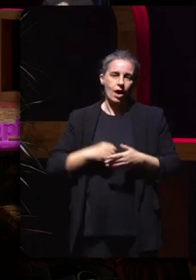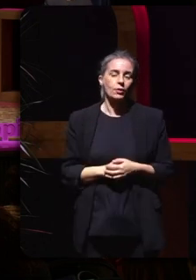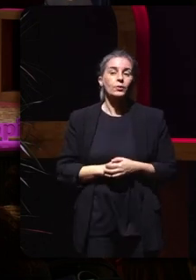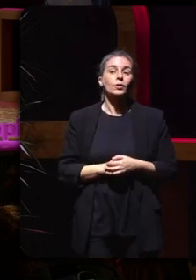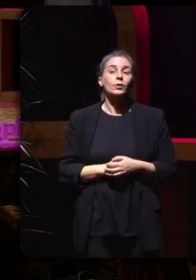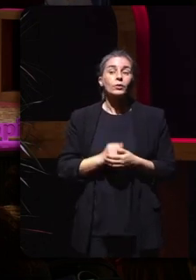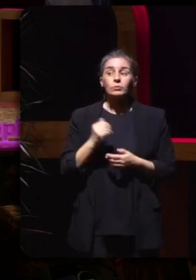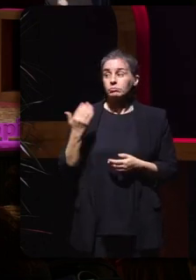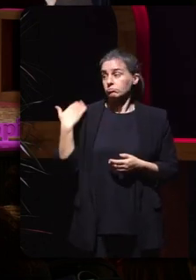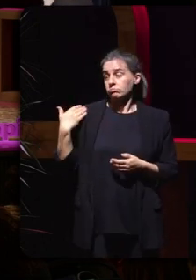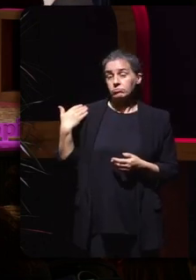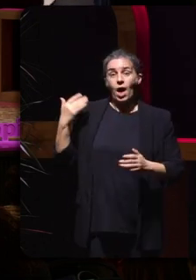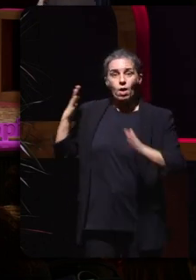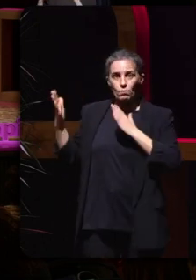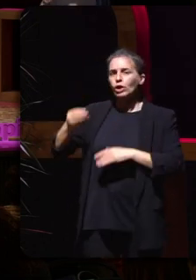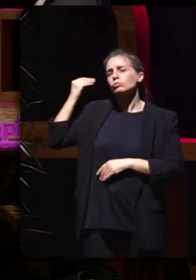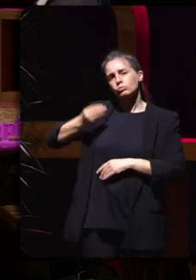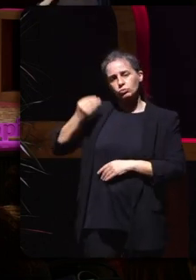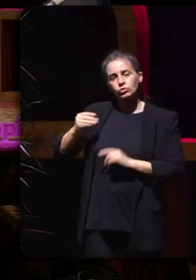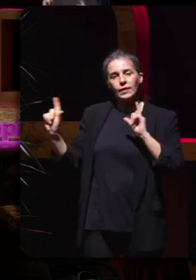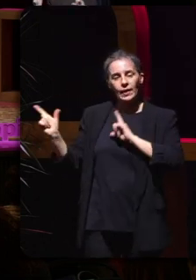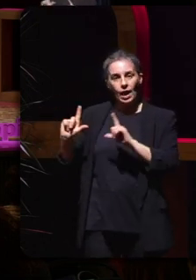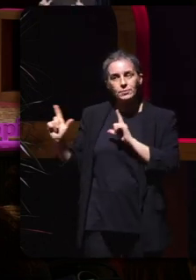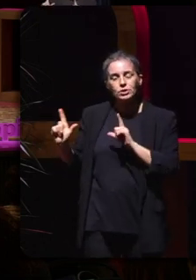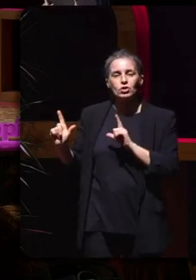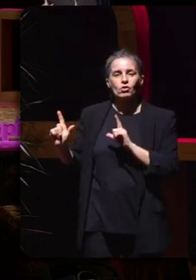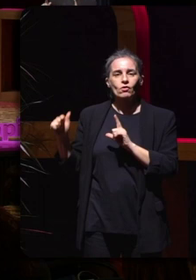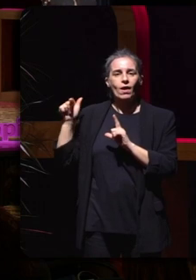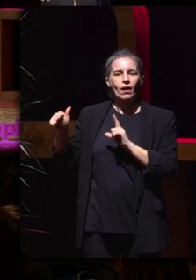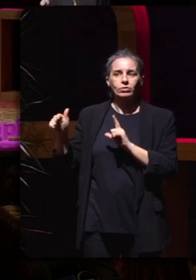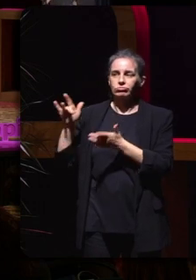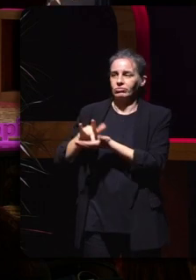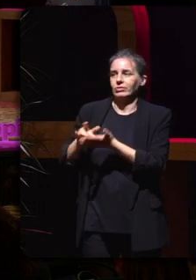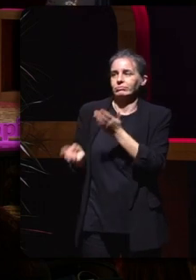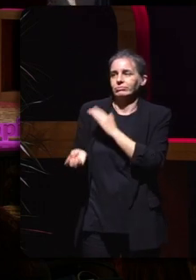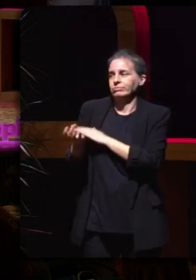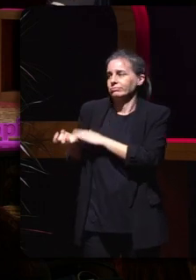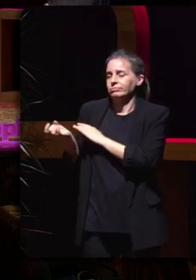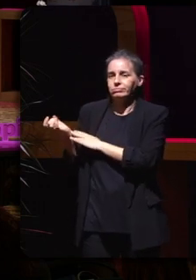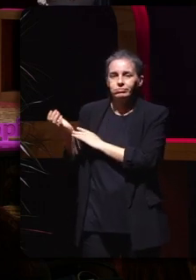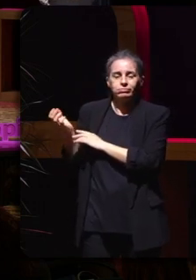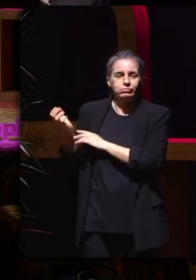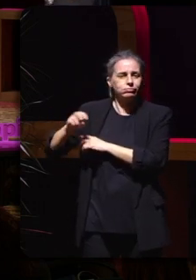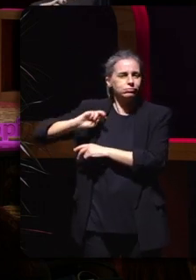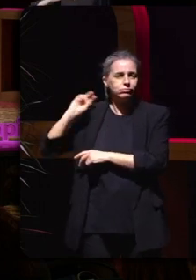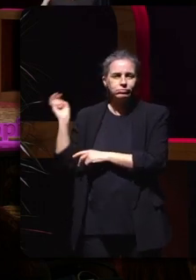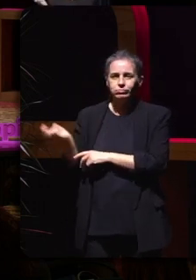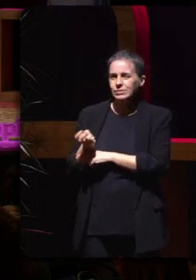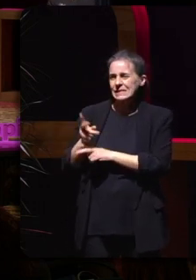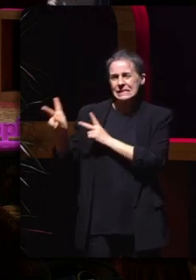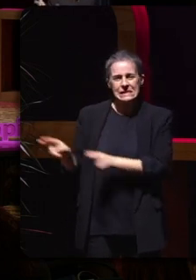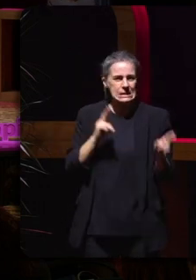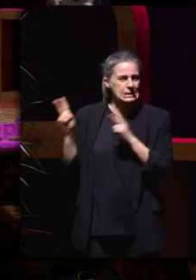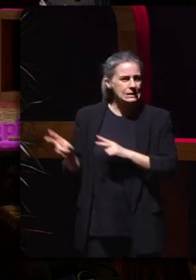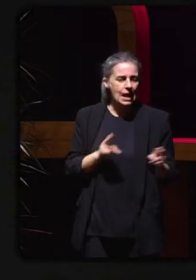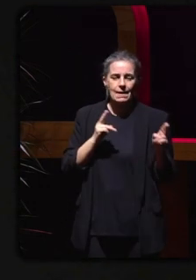donde se han producido una incontable incontable no pero una ingente cantidad de series